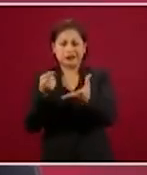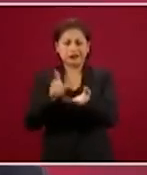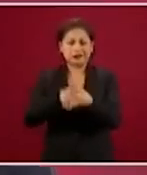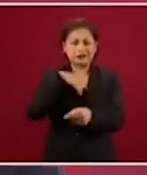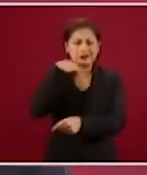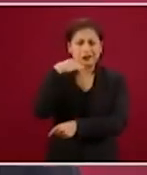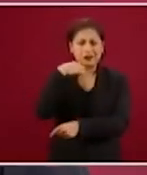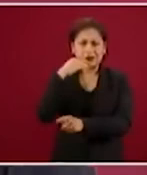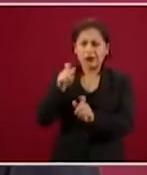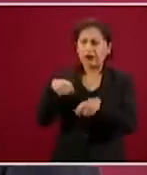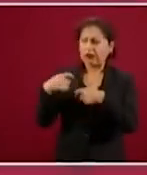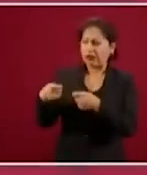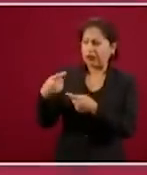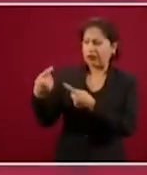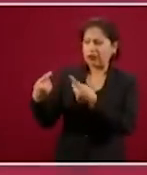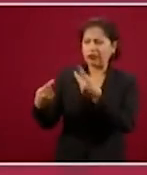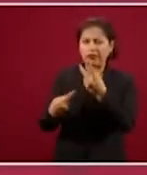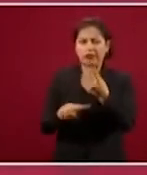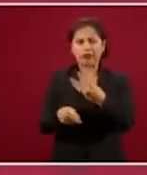Entonces, si ellos no